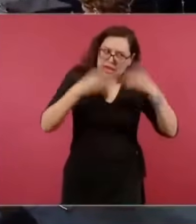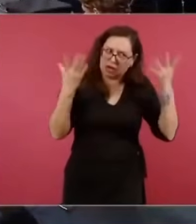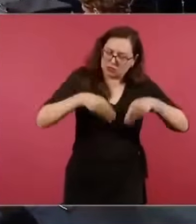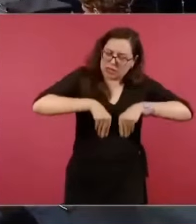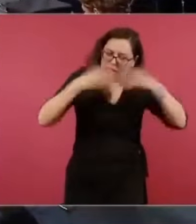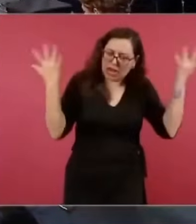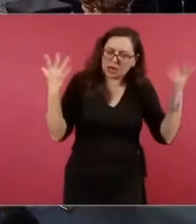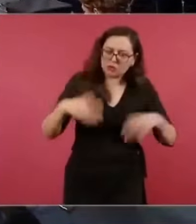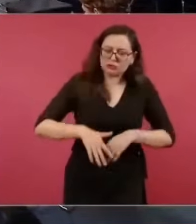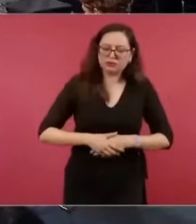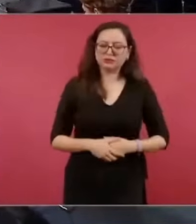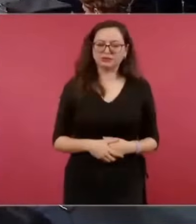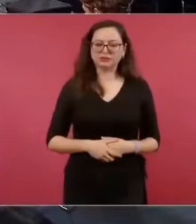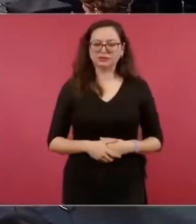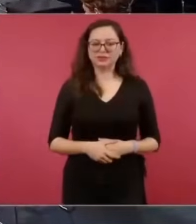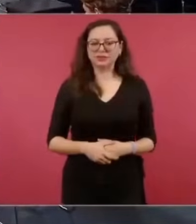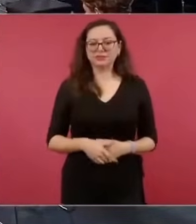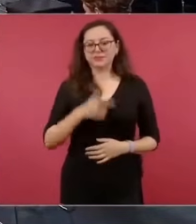A ver, pon.